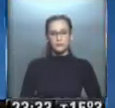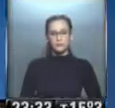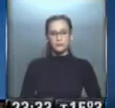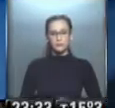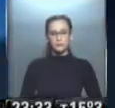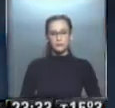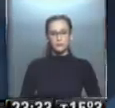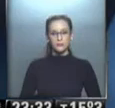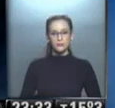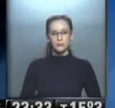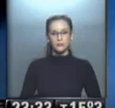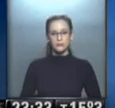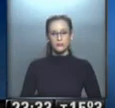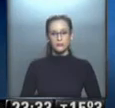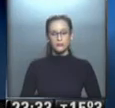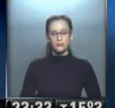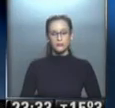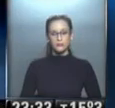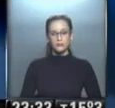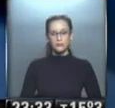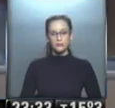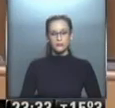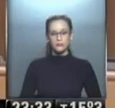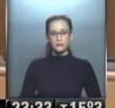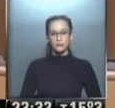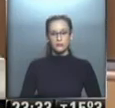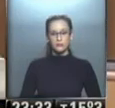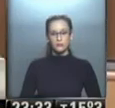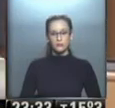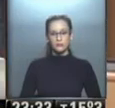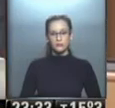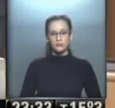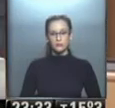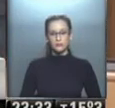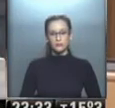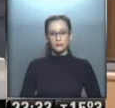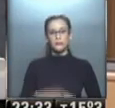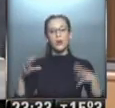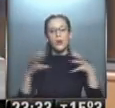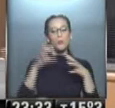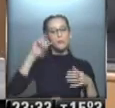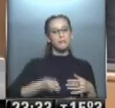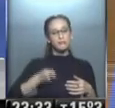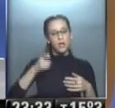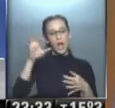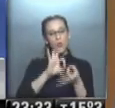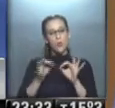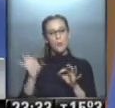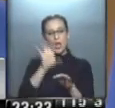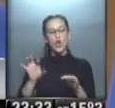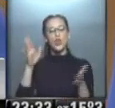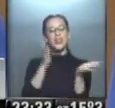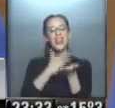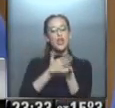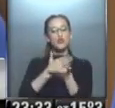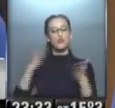Thank you. El Tribunal Europeo de Derechos Humanos ordenó liberar a